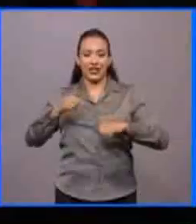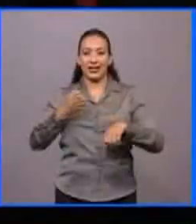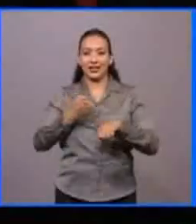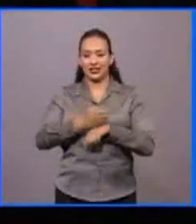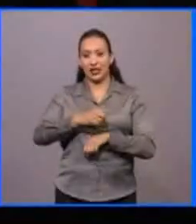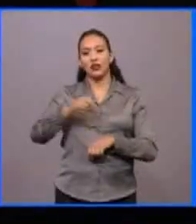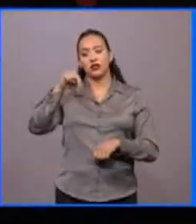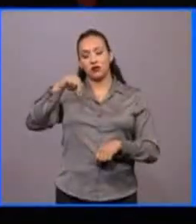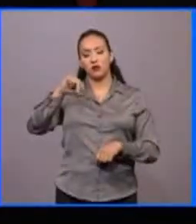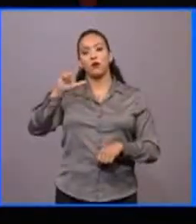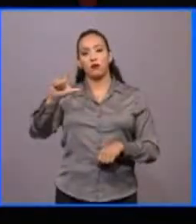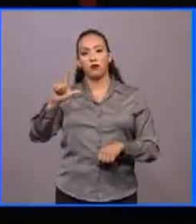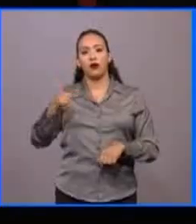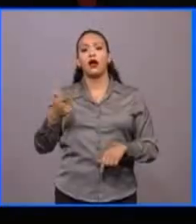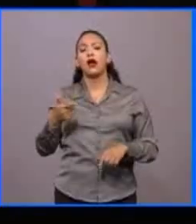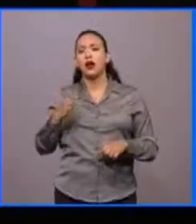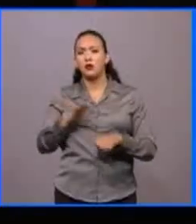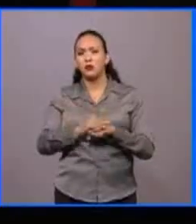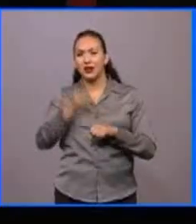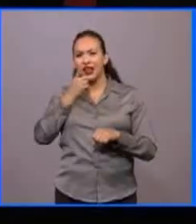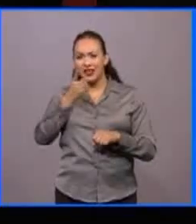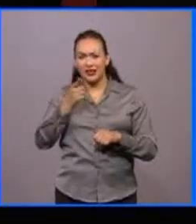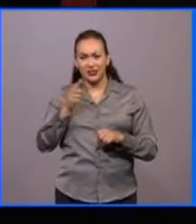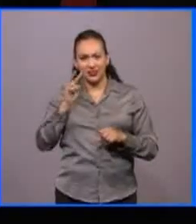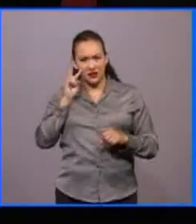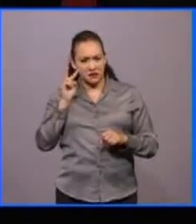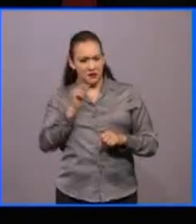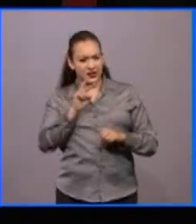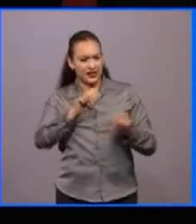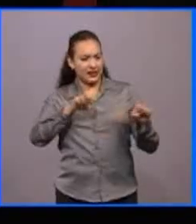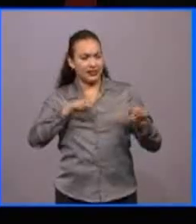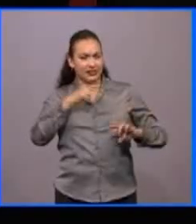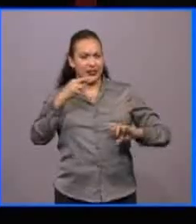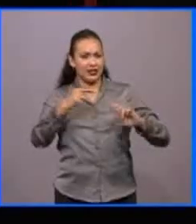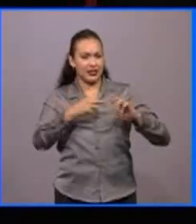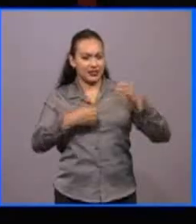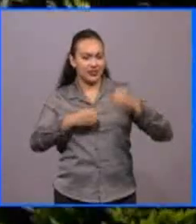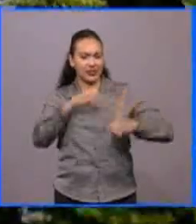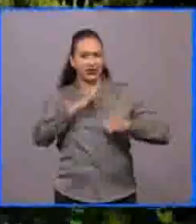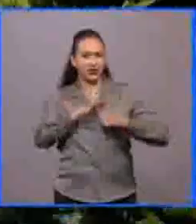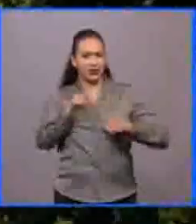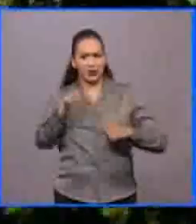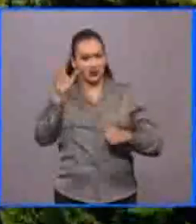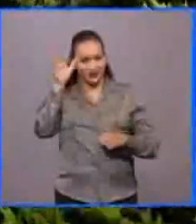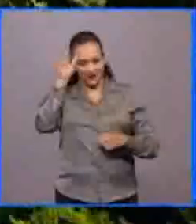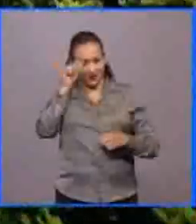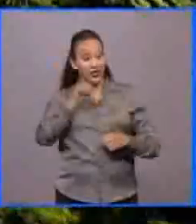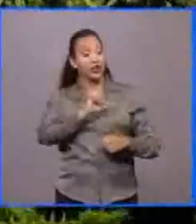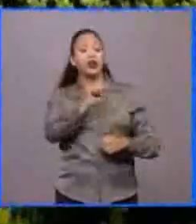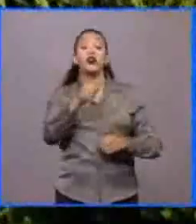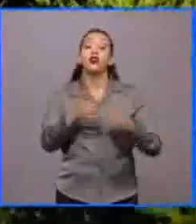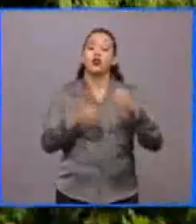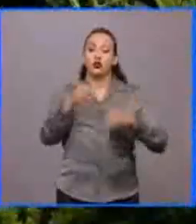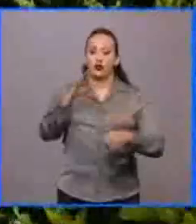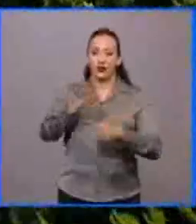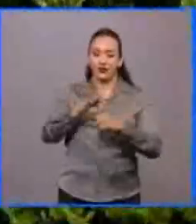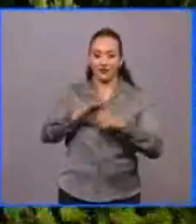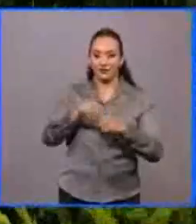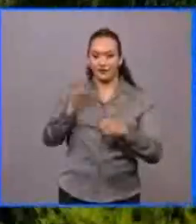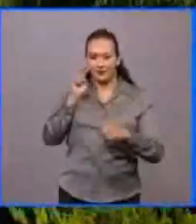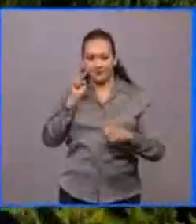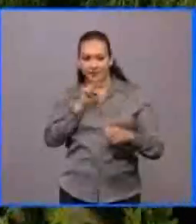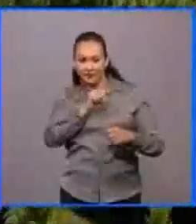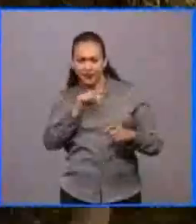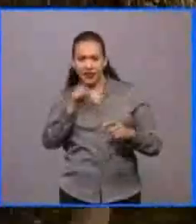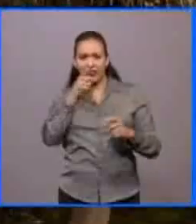Estado de Nuevo León, cuestionando las resoluciones de la Sala Regional del Tribunal Electoral Federal y del Tribunal Electoral Local,